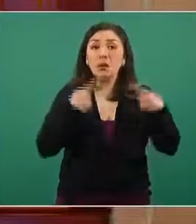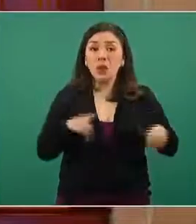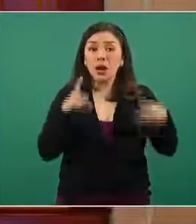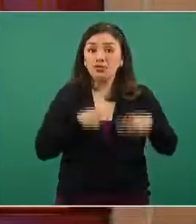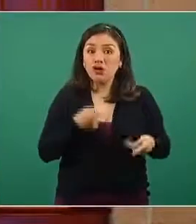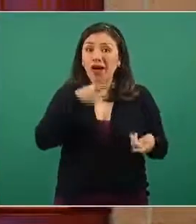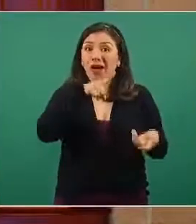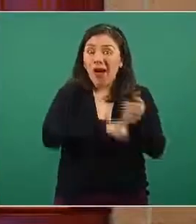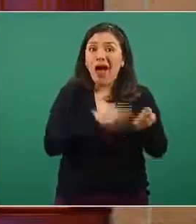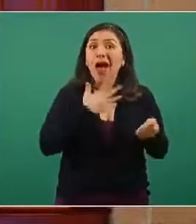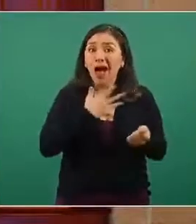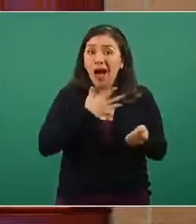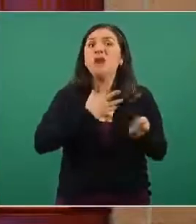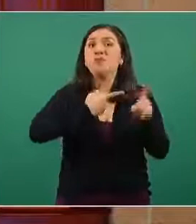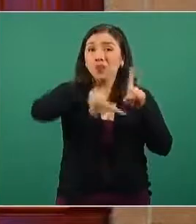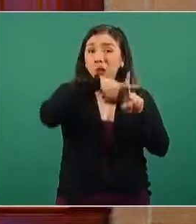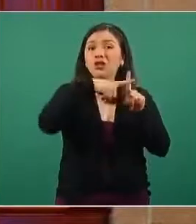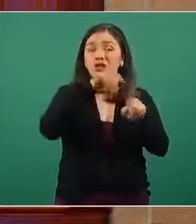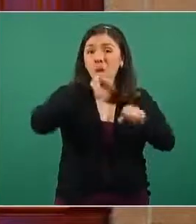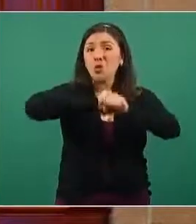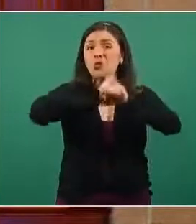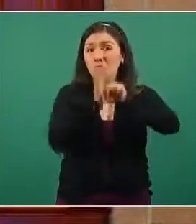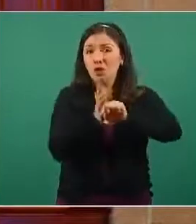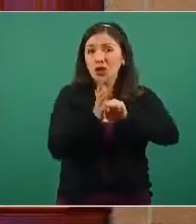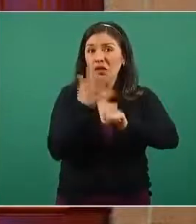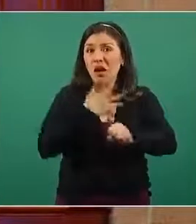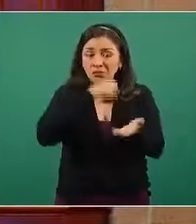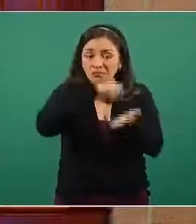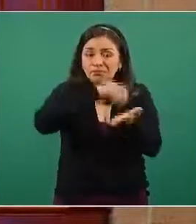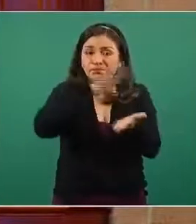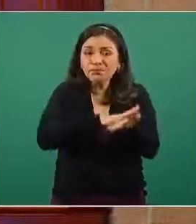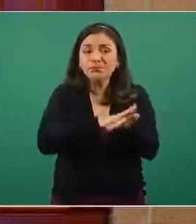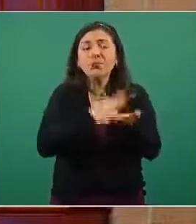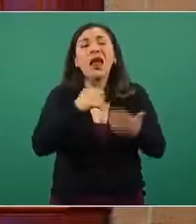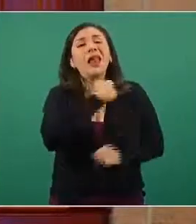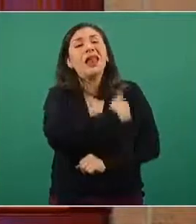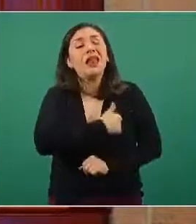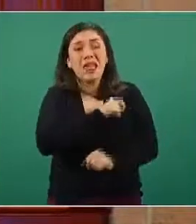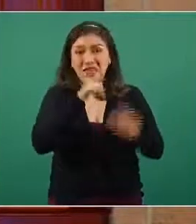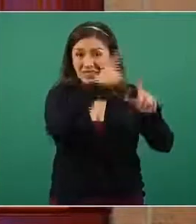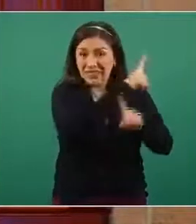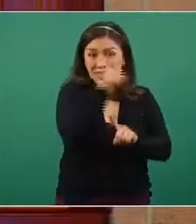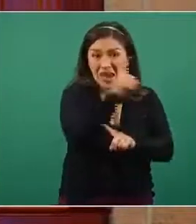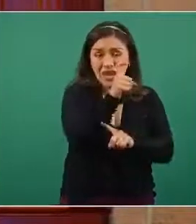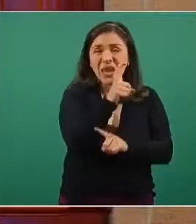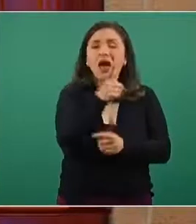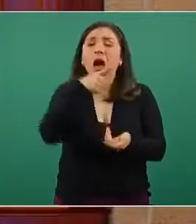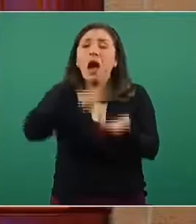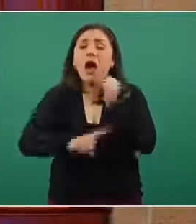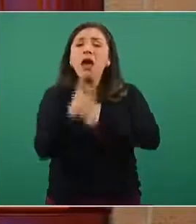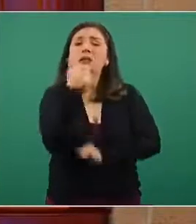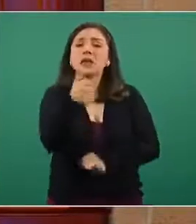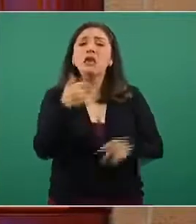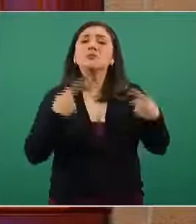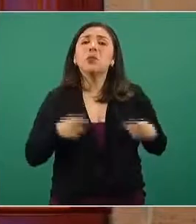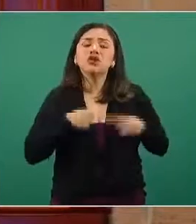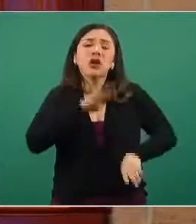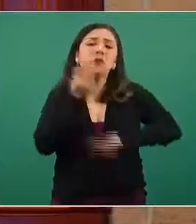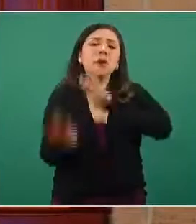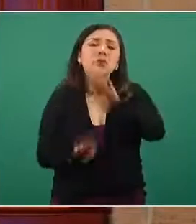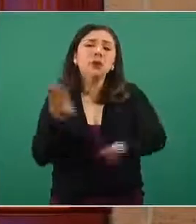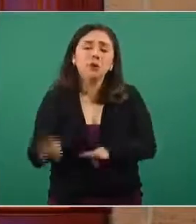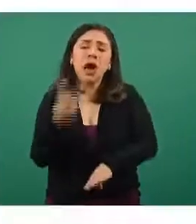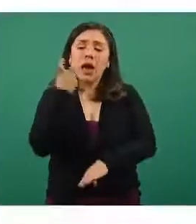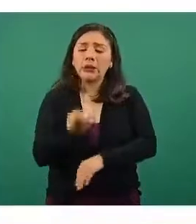se clasifican como confirmadas a COVID en el sistema, lamentablemente 6 personas fallecen para efectos de la